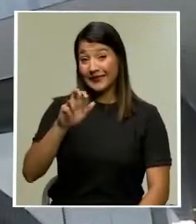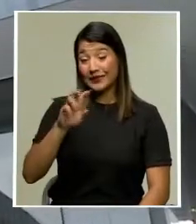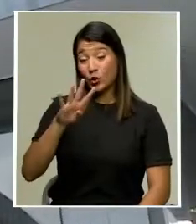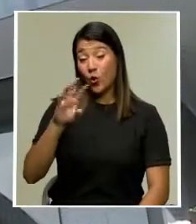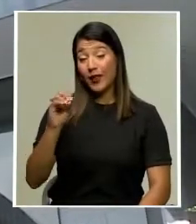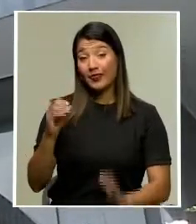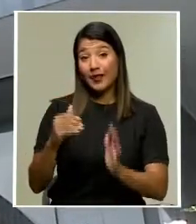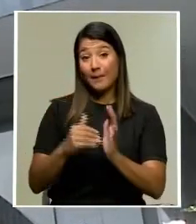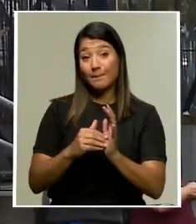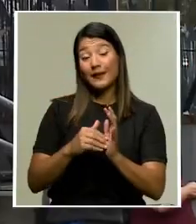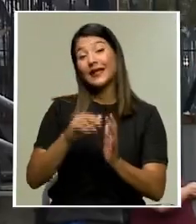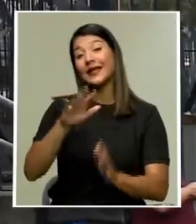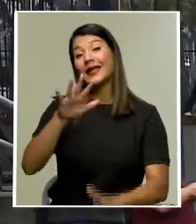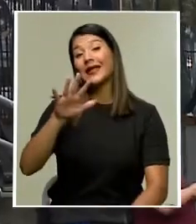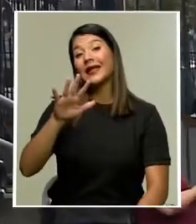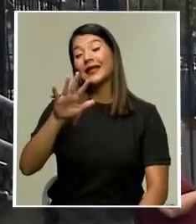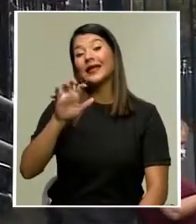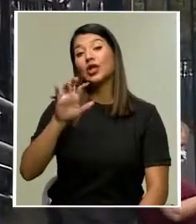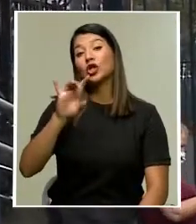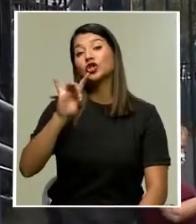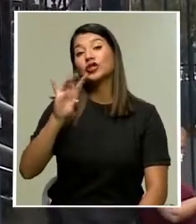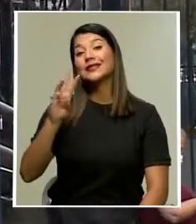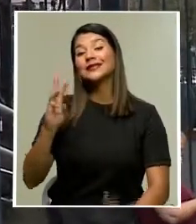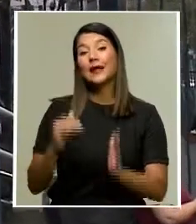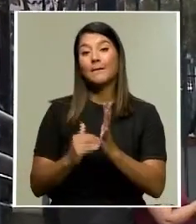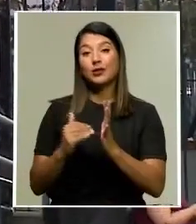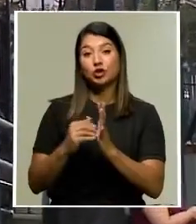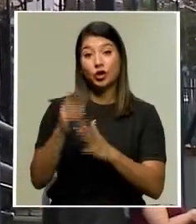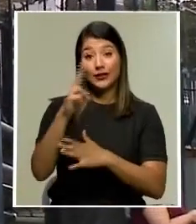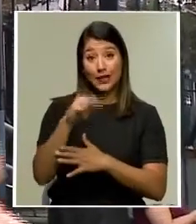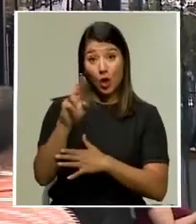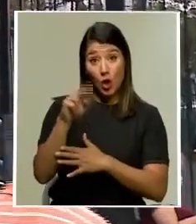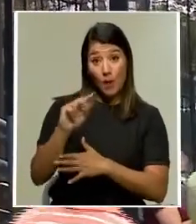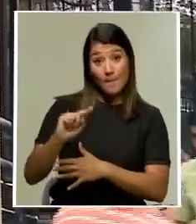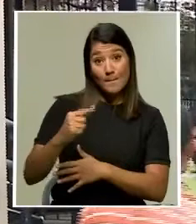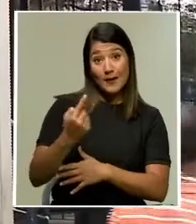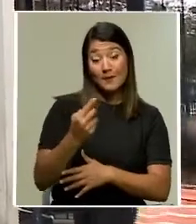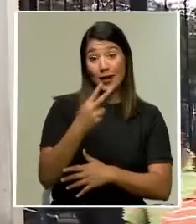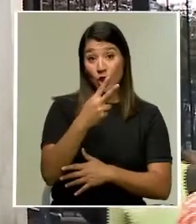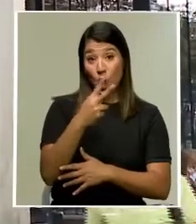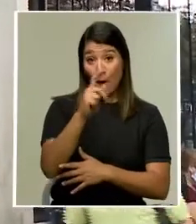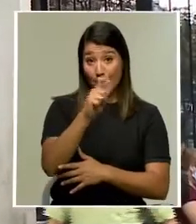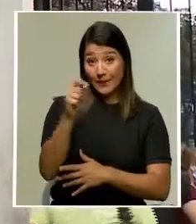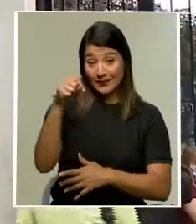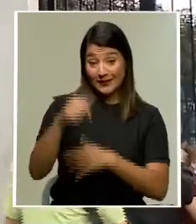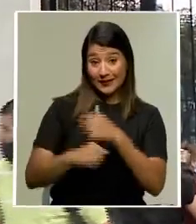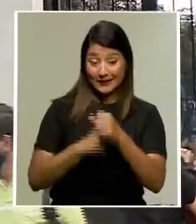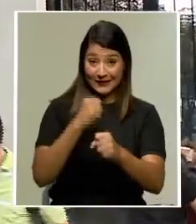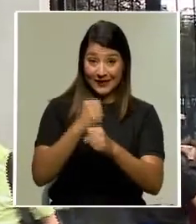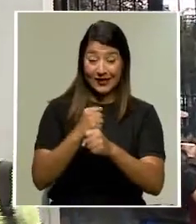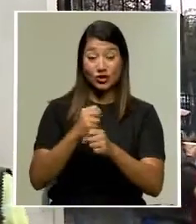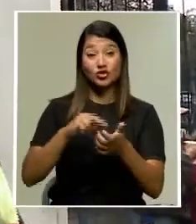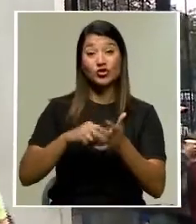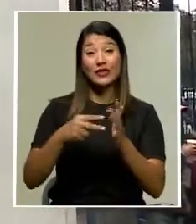340.586 millones de colones en el primer bimestre de este año. Representó un aumento interanual del